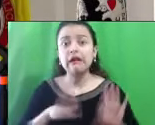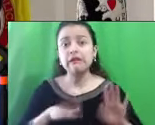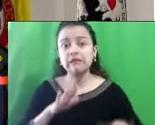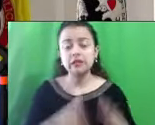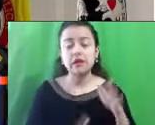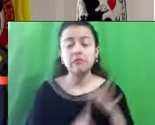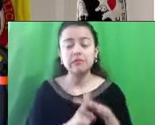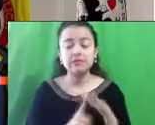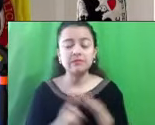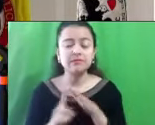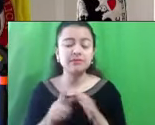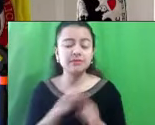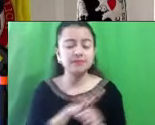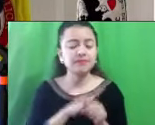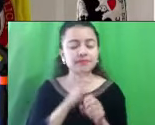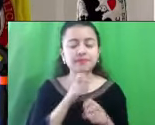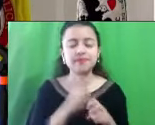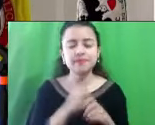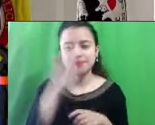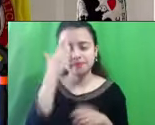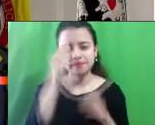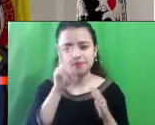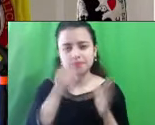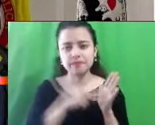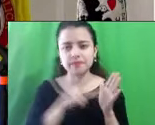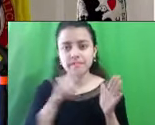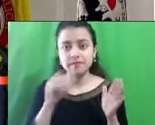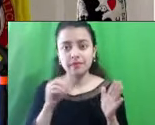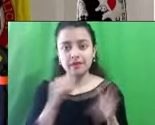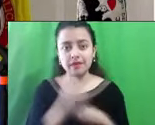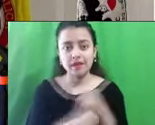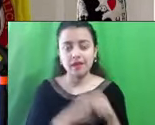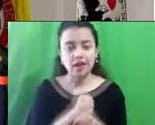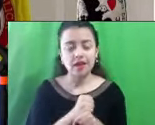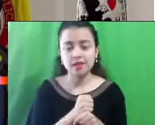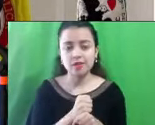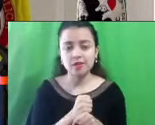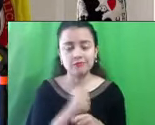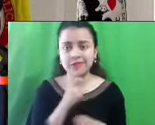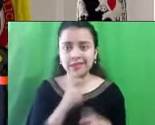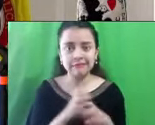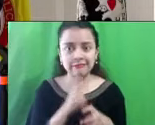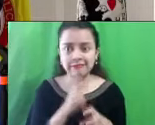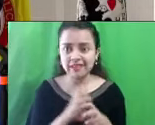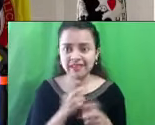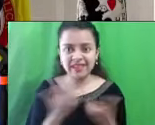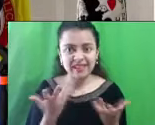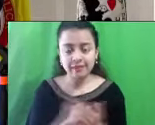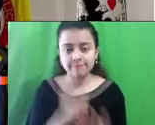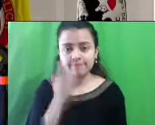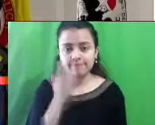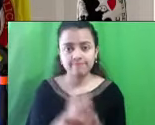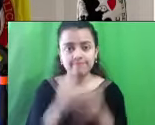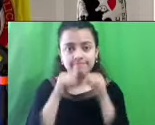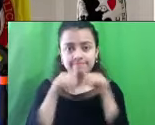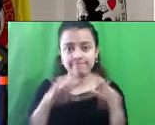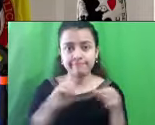año 2020 no presentamos informe, de todos conocido el tema que se presentó con la